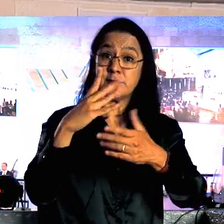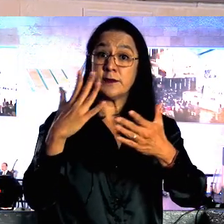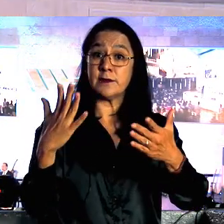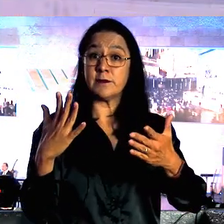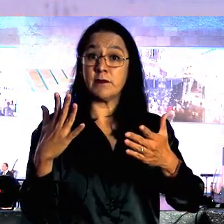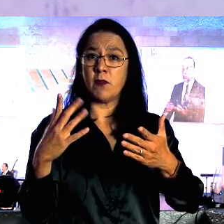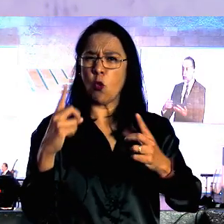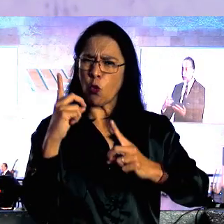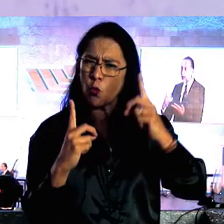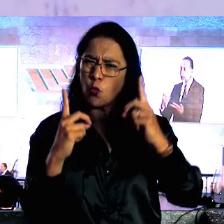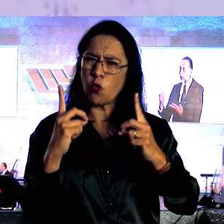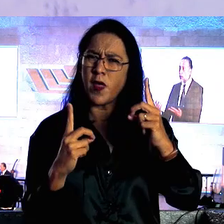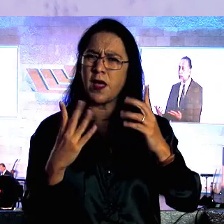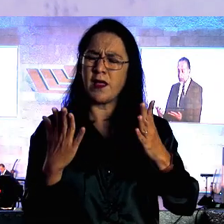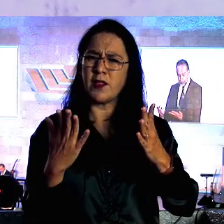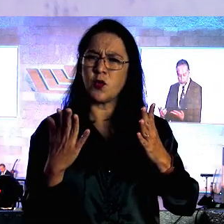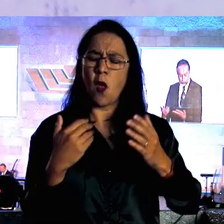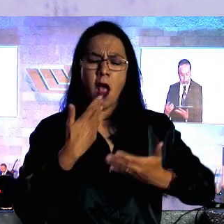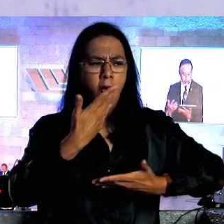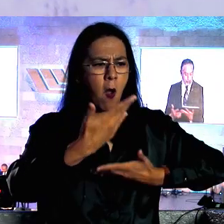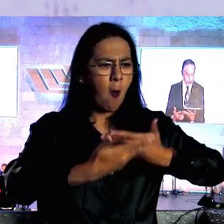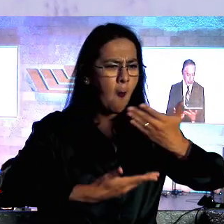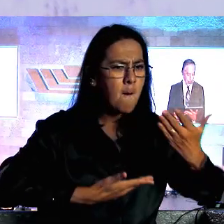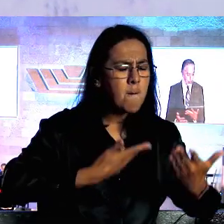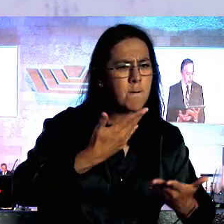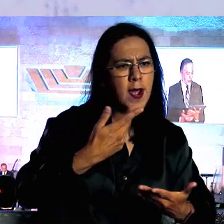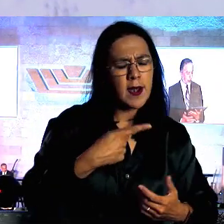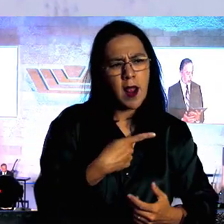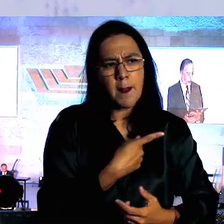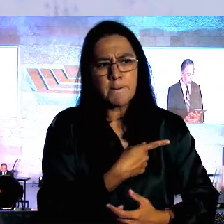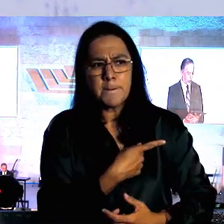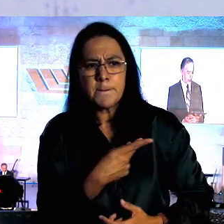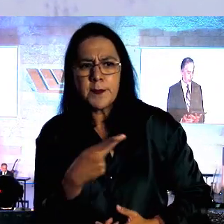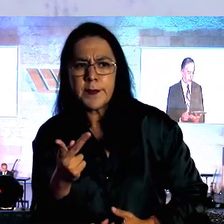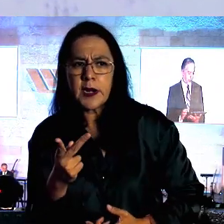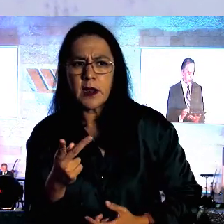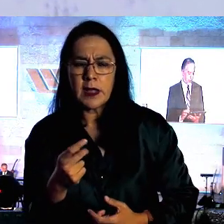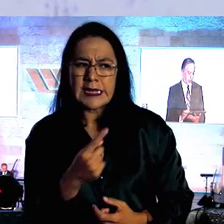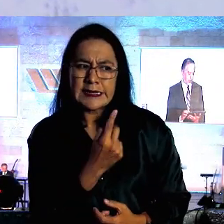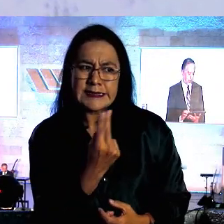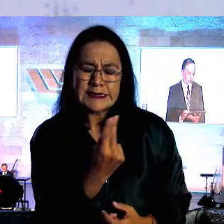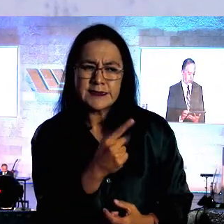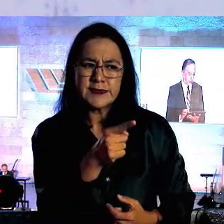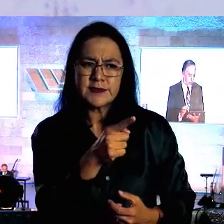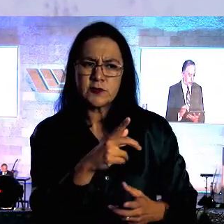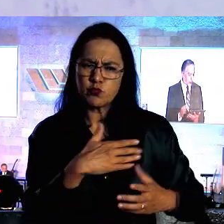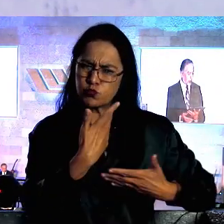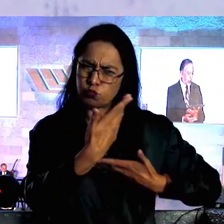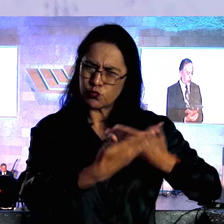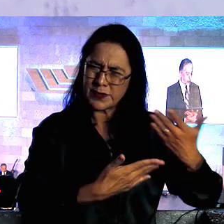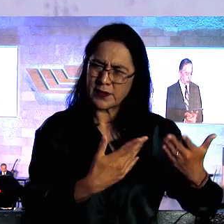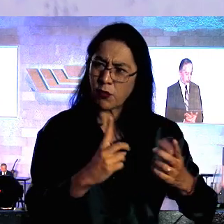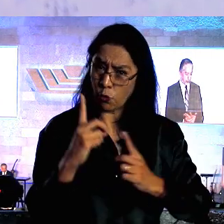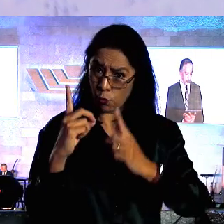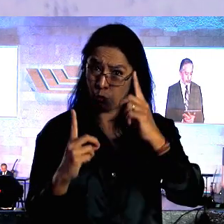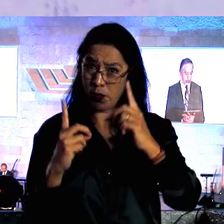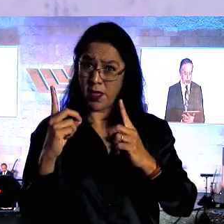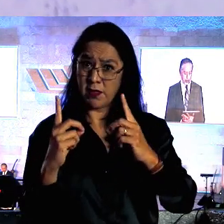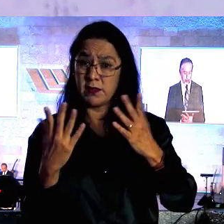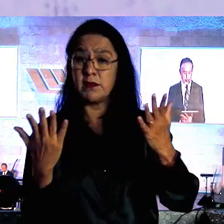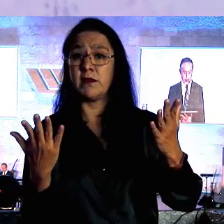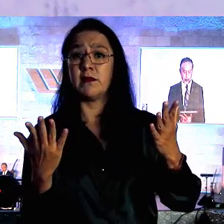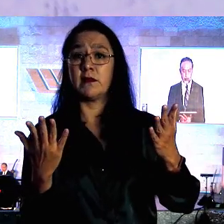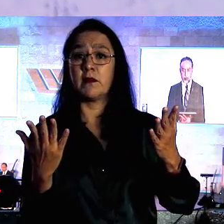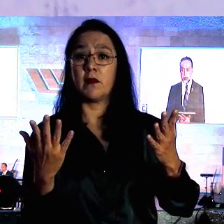sigues dudando si le compartes con el necesitado o no sigues dudando si